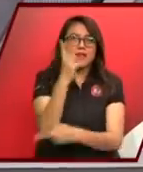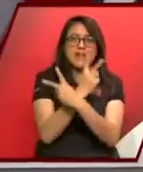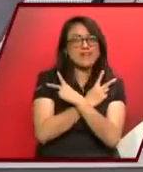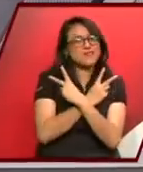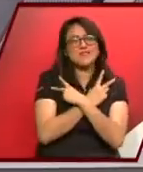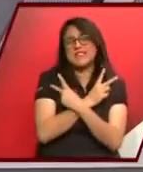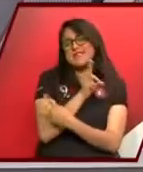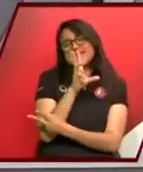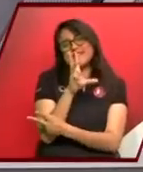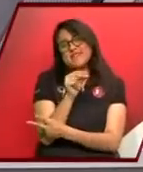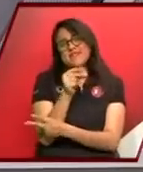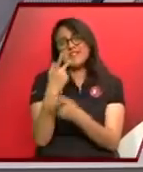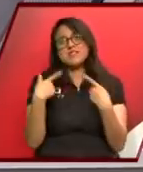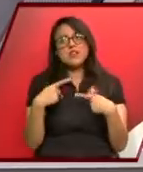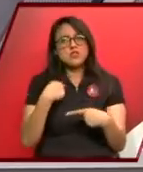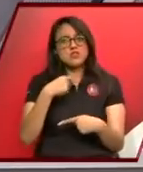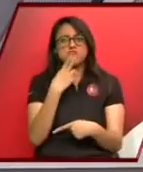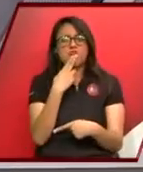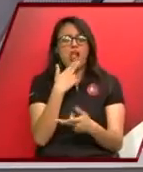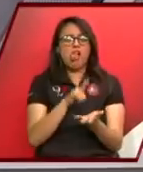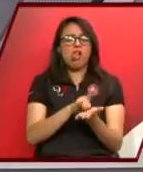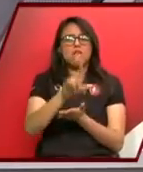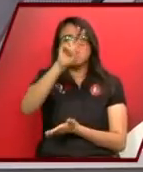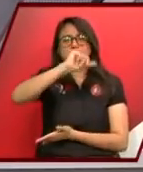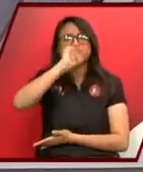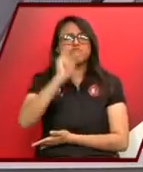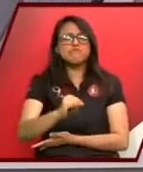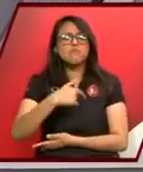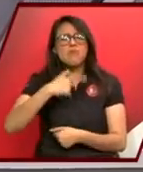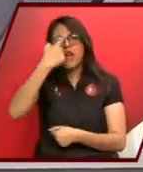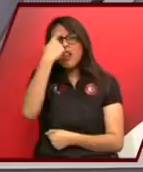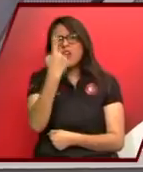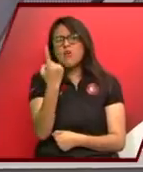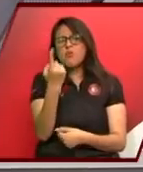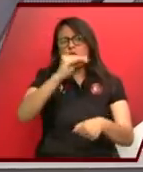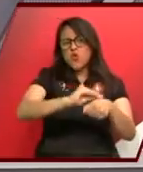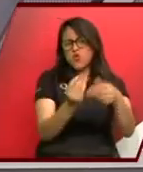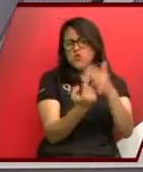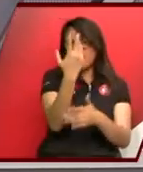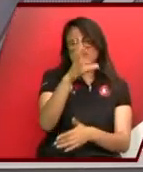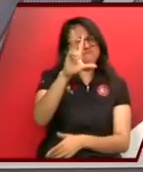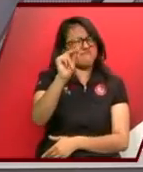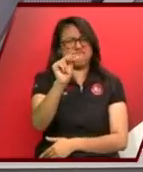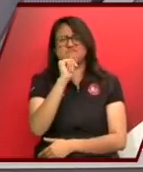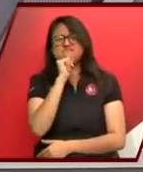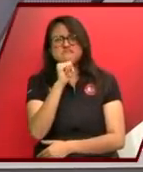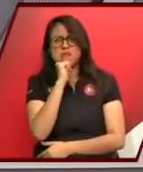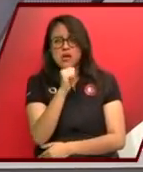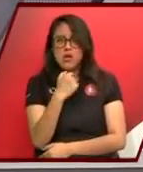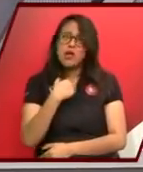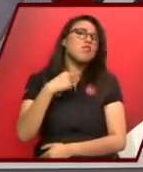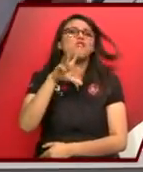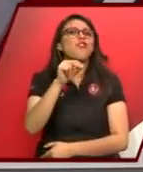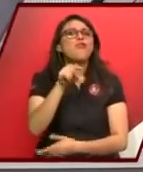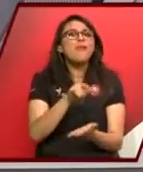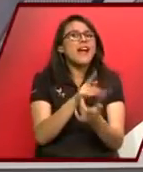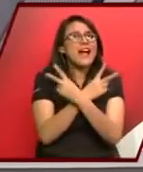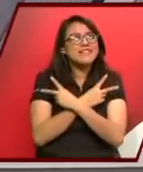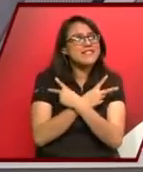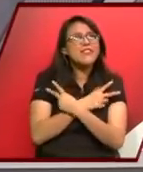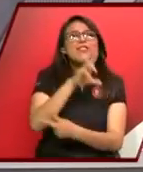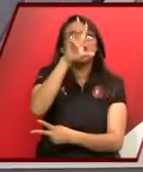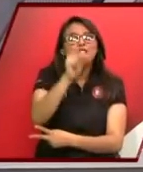vacaciones, porque es lo que la gente está contestando. Pues yo ni me subo al avión, ¿para qué ponen otro? Ni hace falta. La cuestión es comercial y